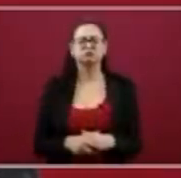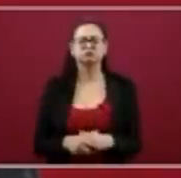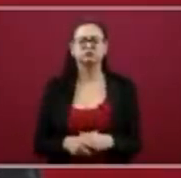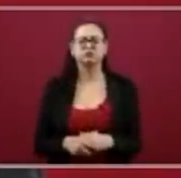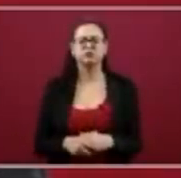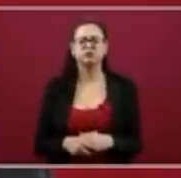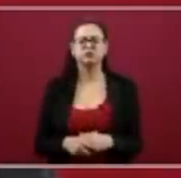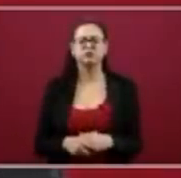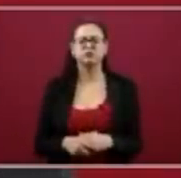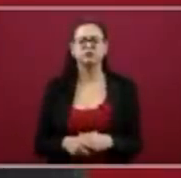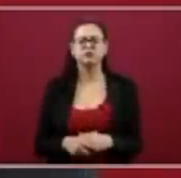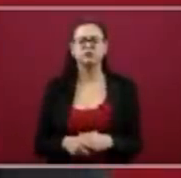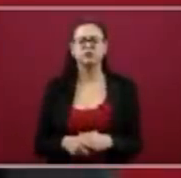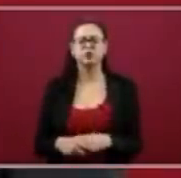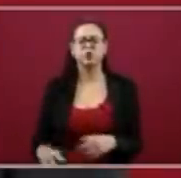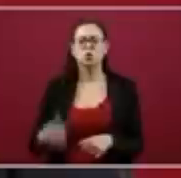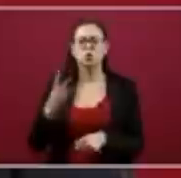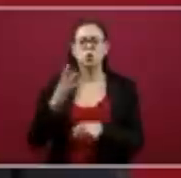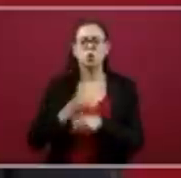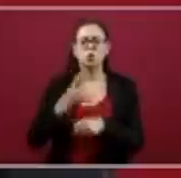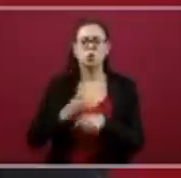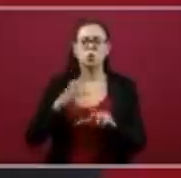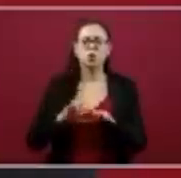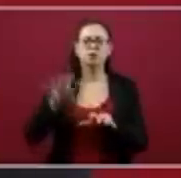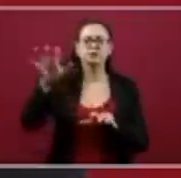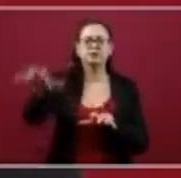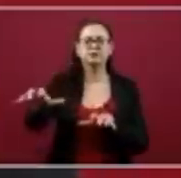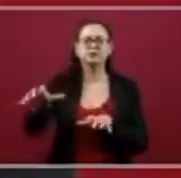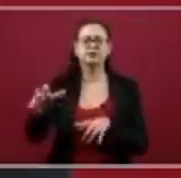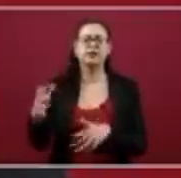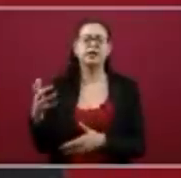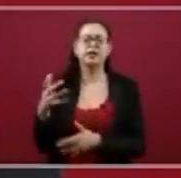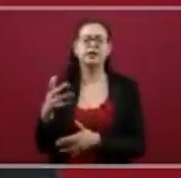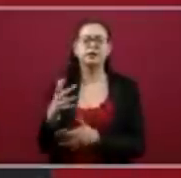la cuarta sección del bosque de Chapultepec,